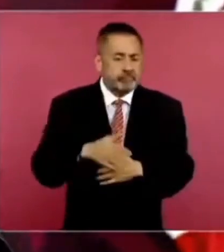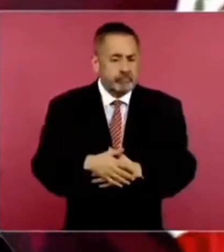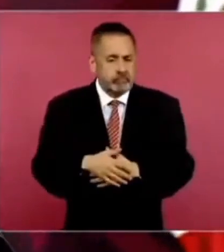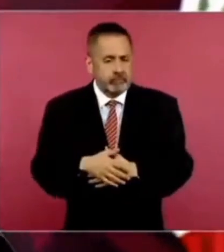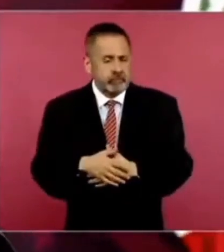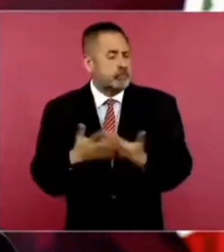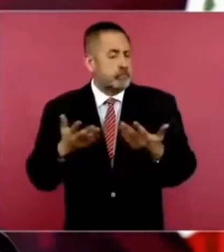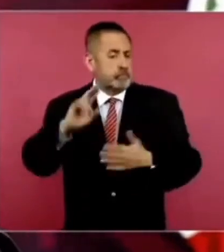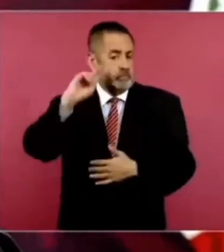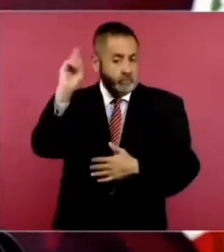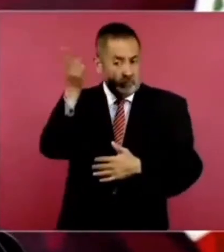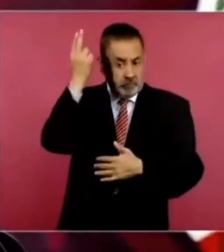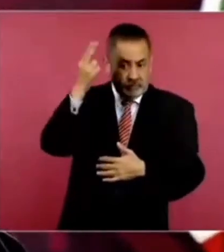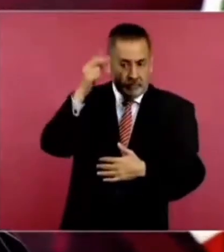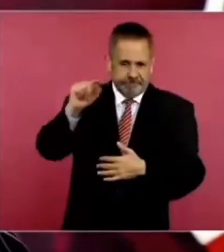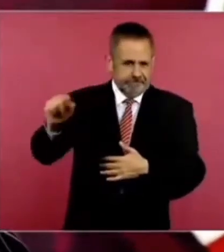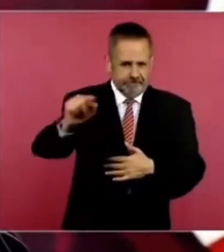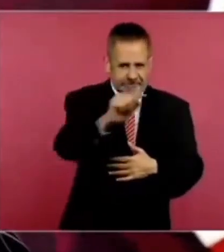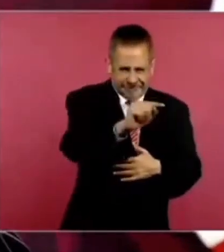de